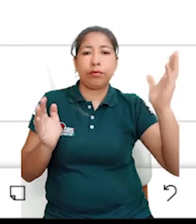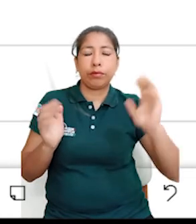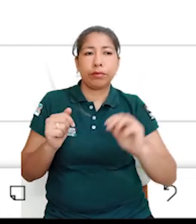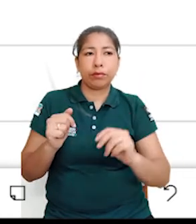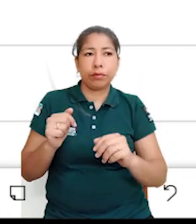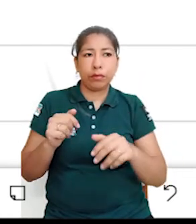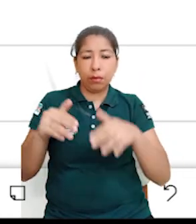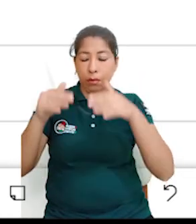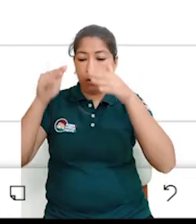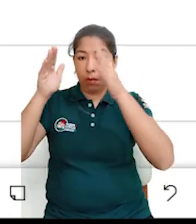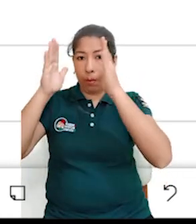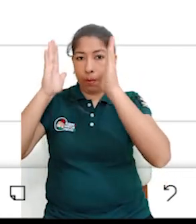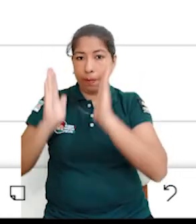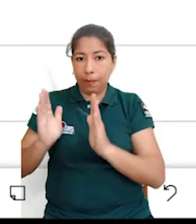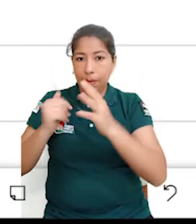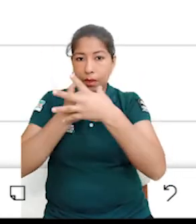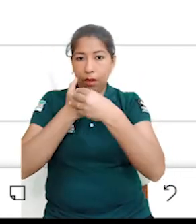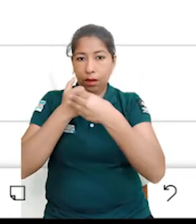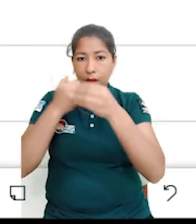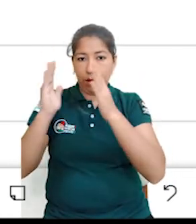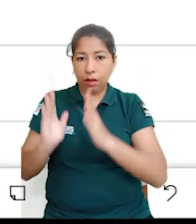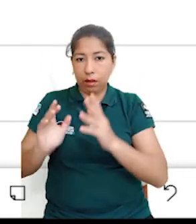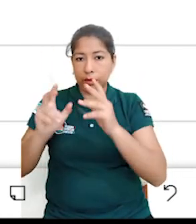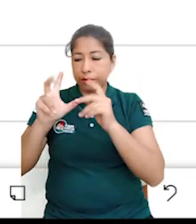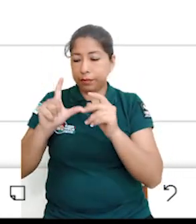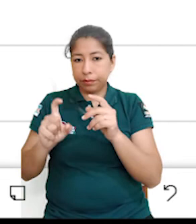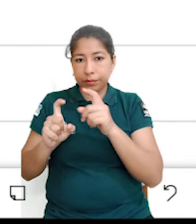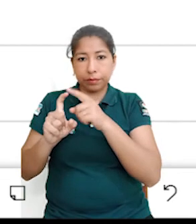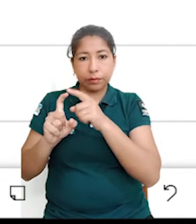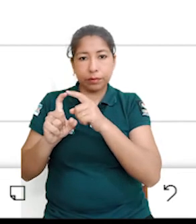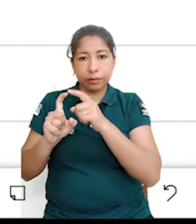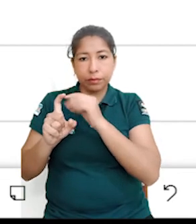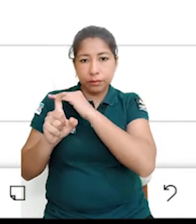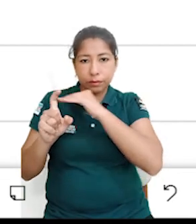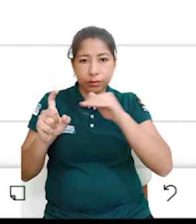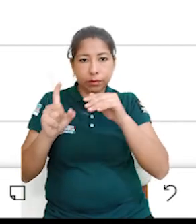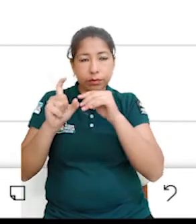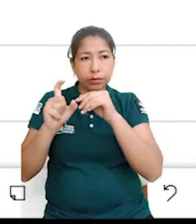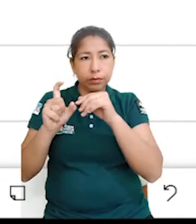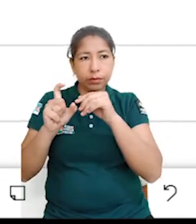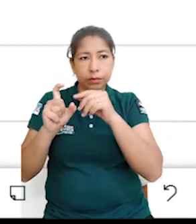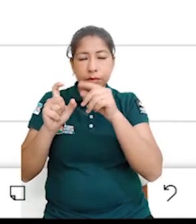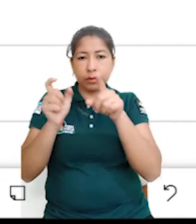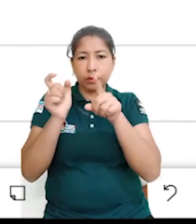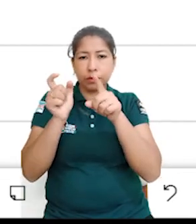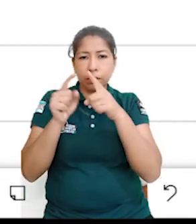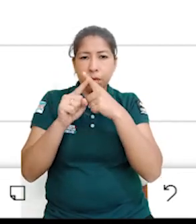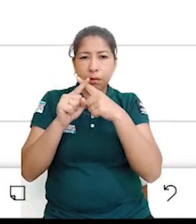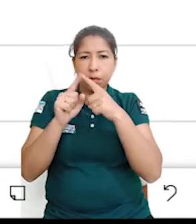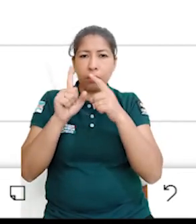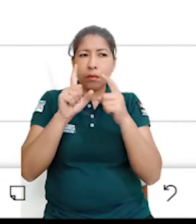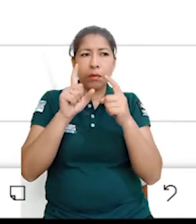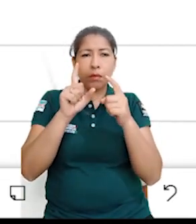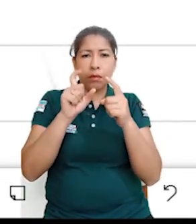x por x menos 1 sobre 2x es